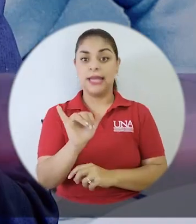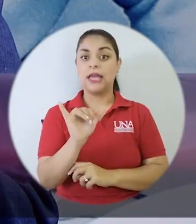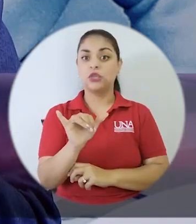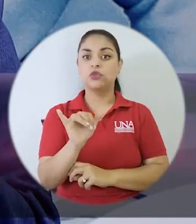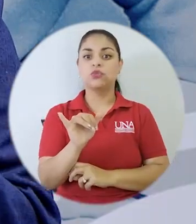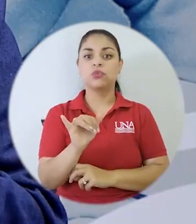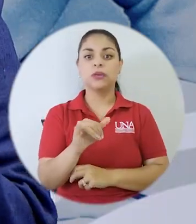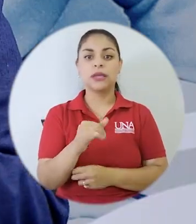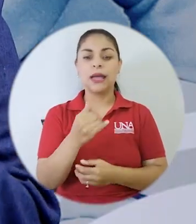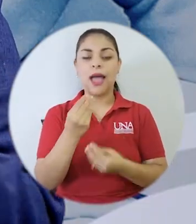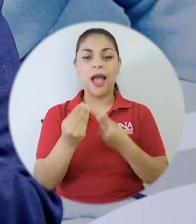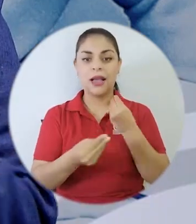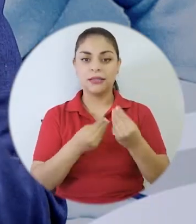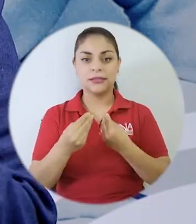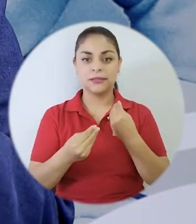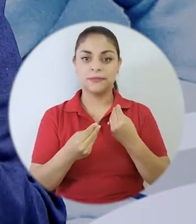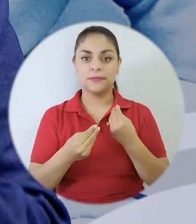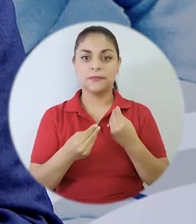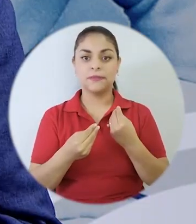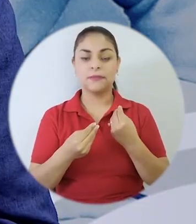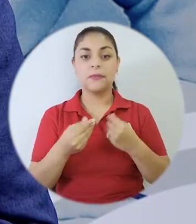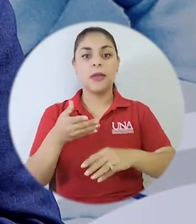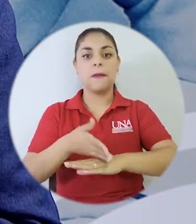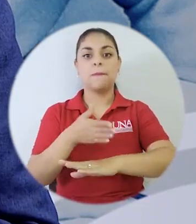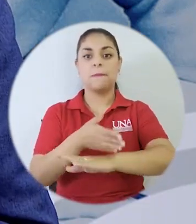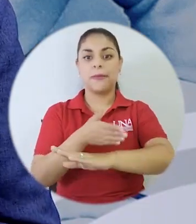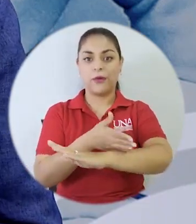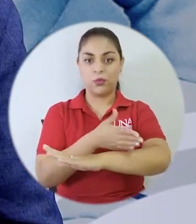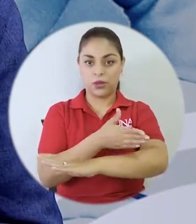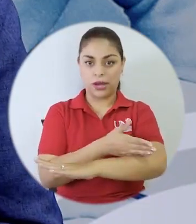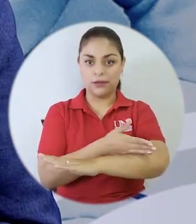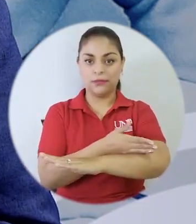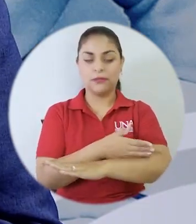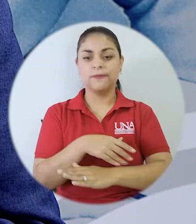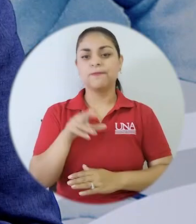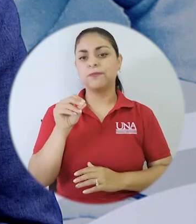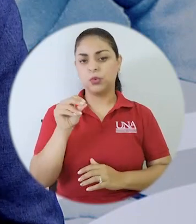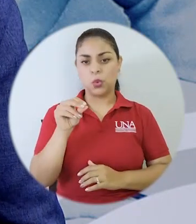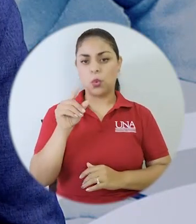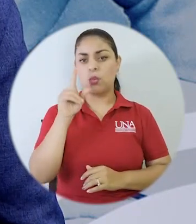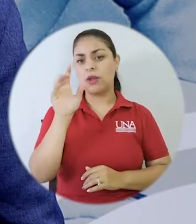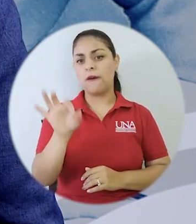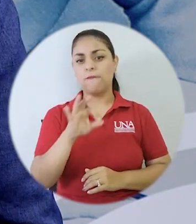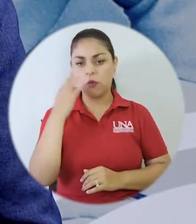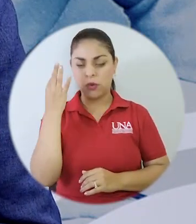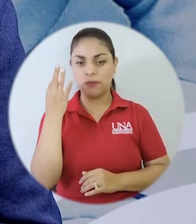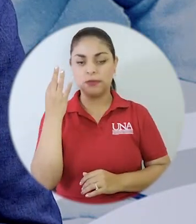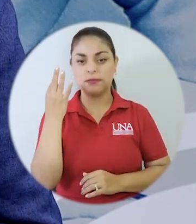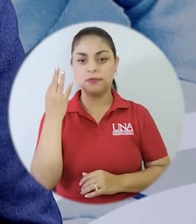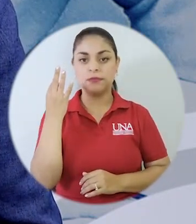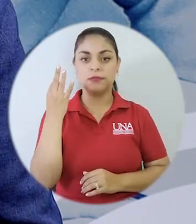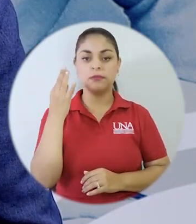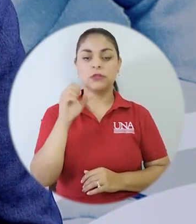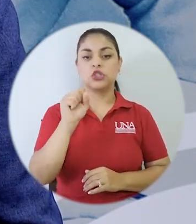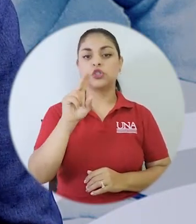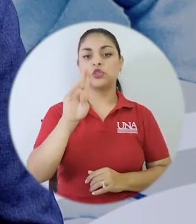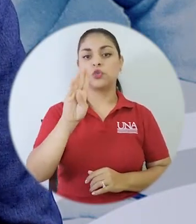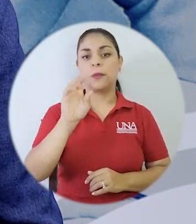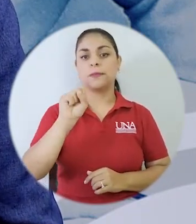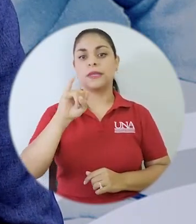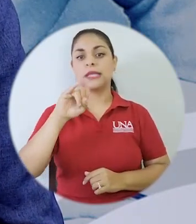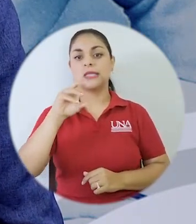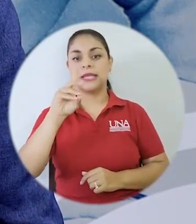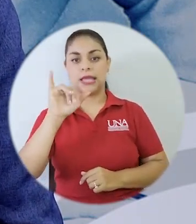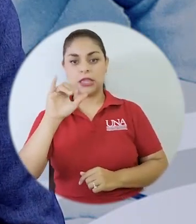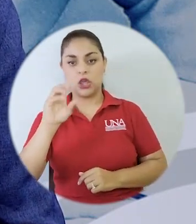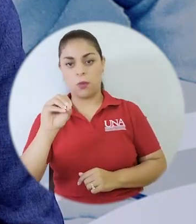que eso viene a descongestionar para mejorar, no de una manera de